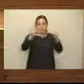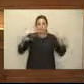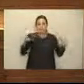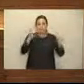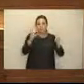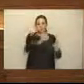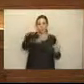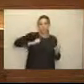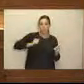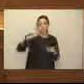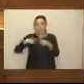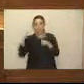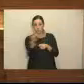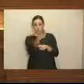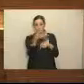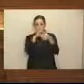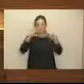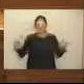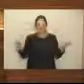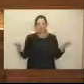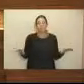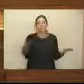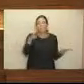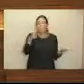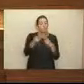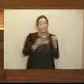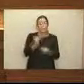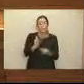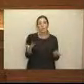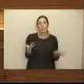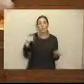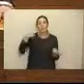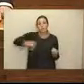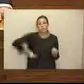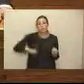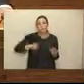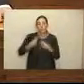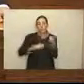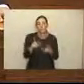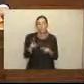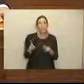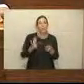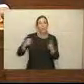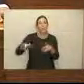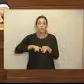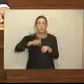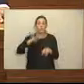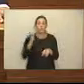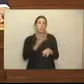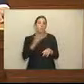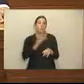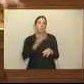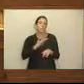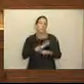política, cosa que no hace usted. Cosa que no hace usted desde hace tiempo, que me cubre de calificativos de lo más agradable desde hace unos cuantos